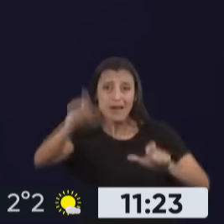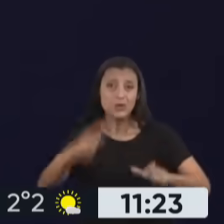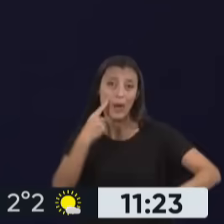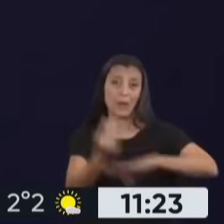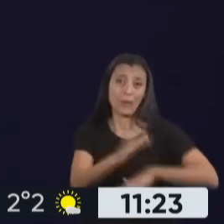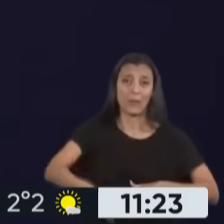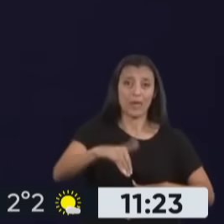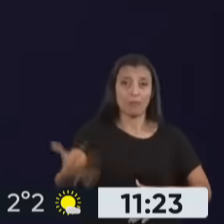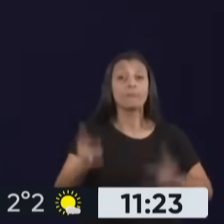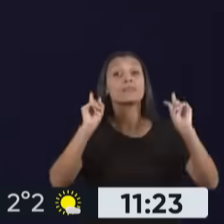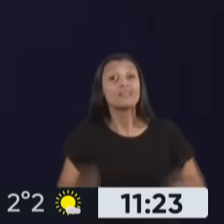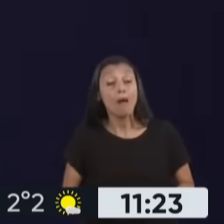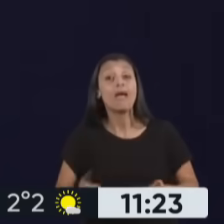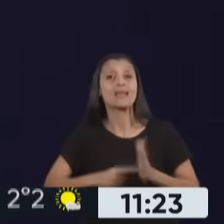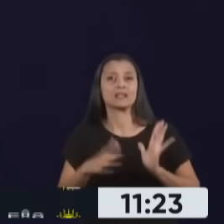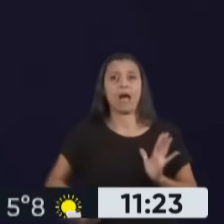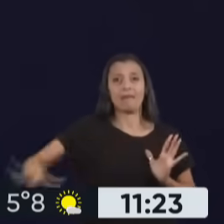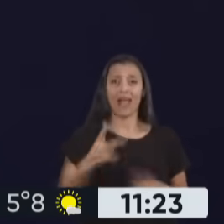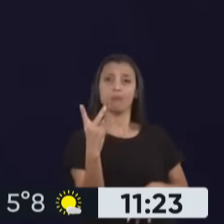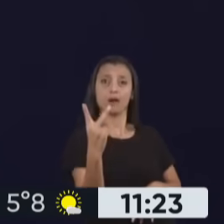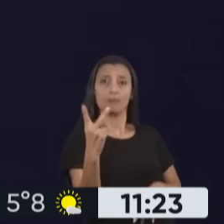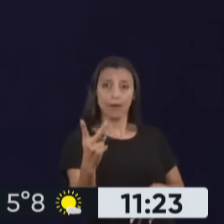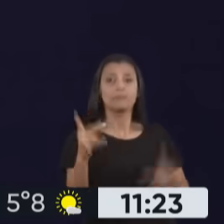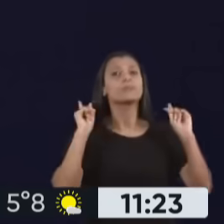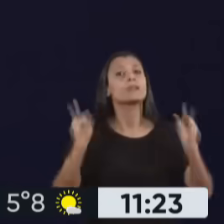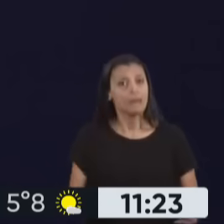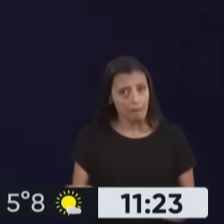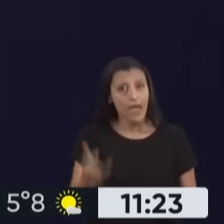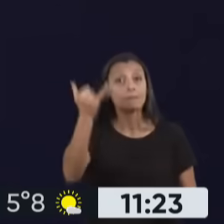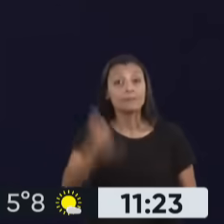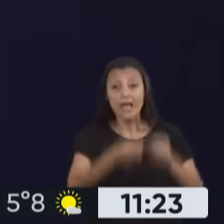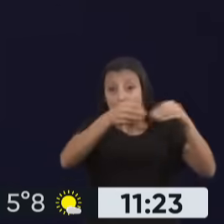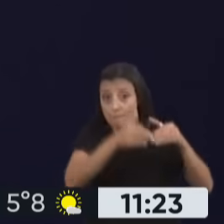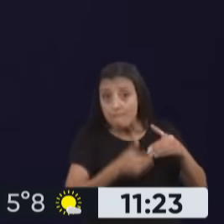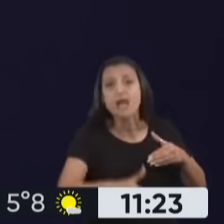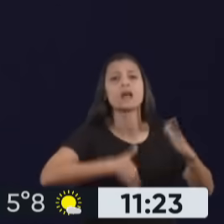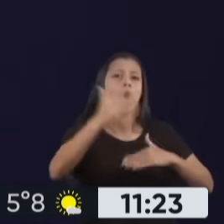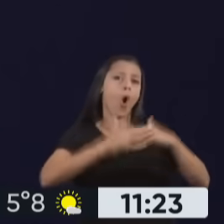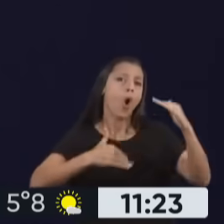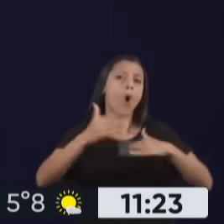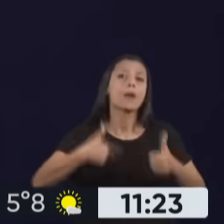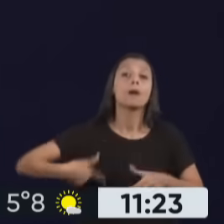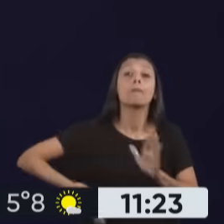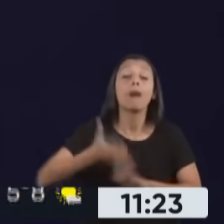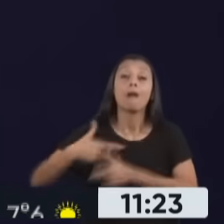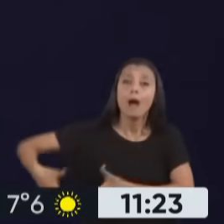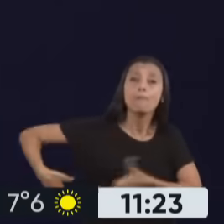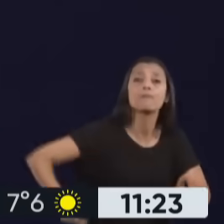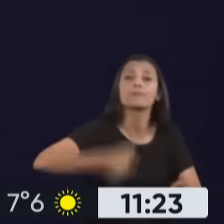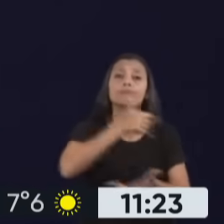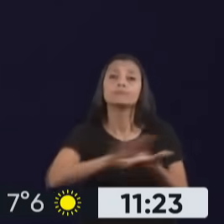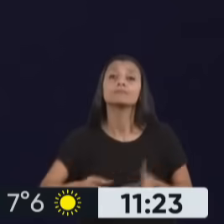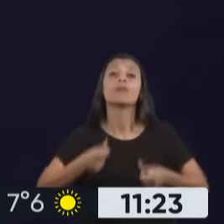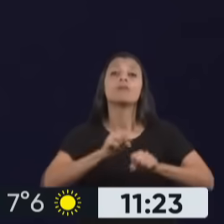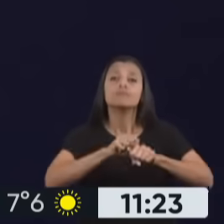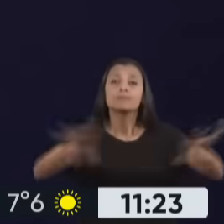y también en la Ciudad Autónoma de Buenos Aires. También habilita el inicio de una serie de obras que van a llevar cloacas a 1,5 millones